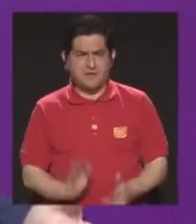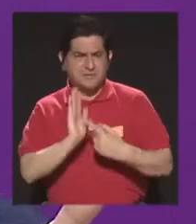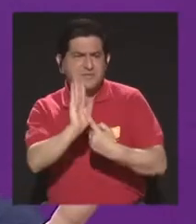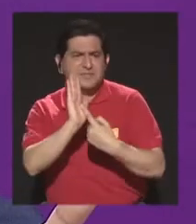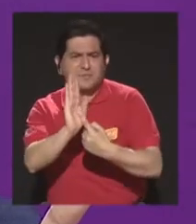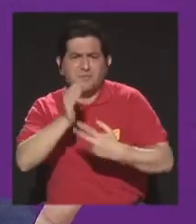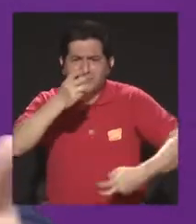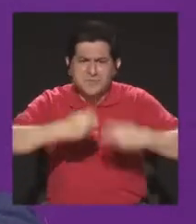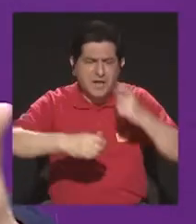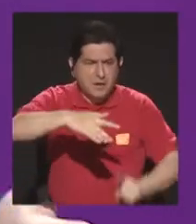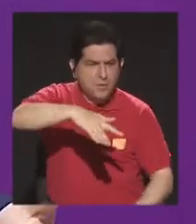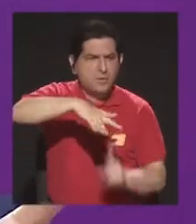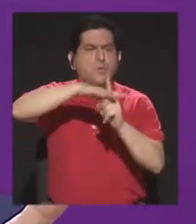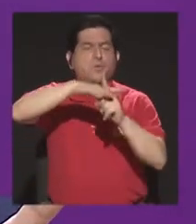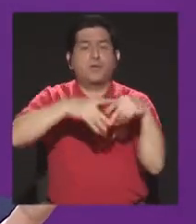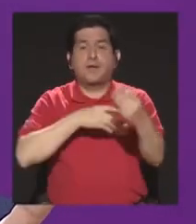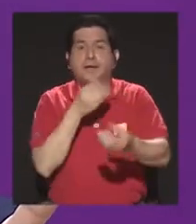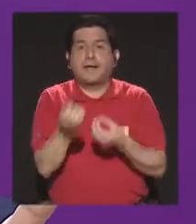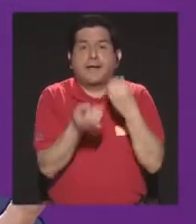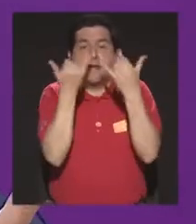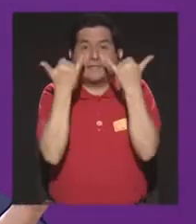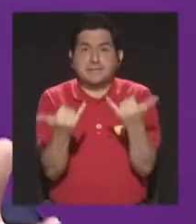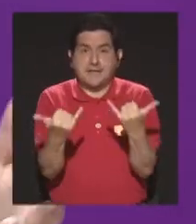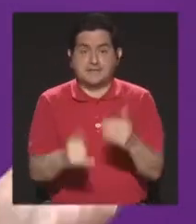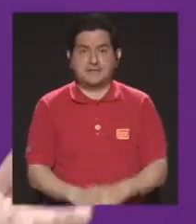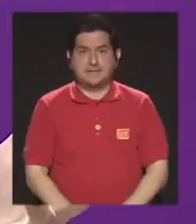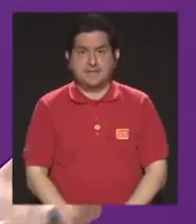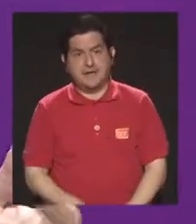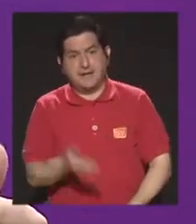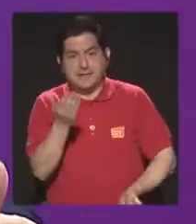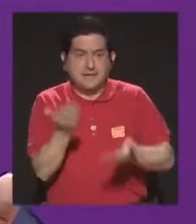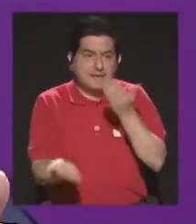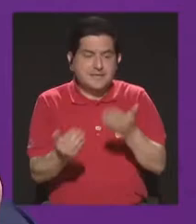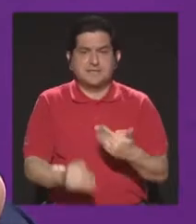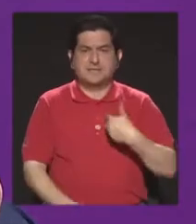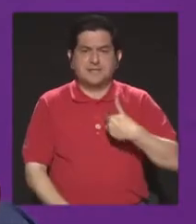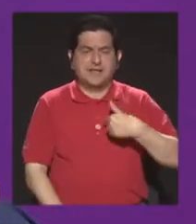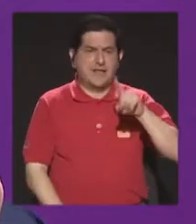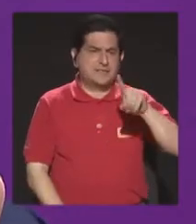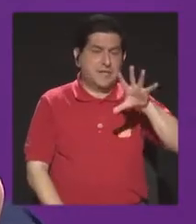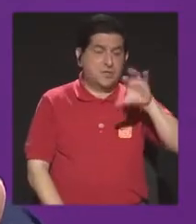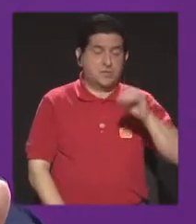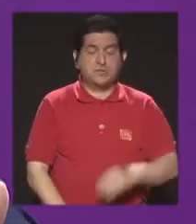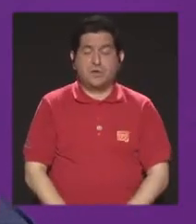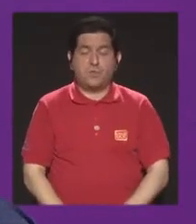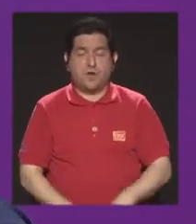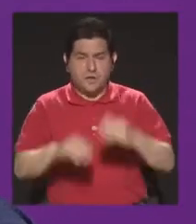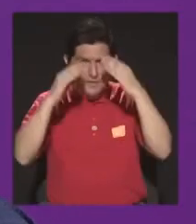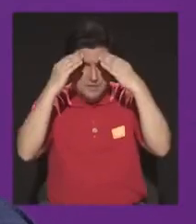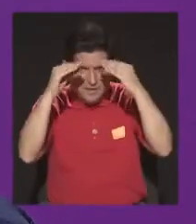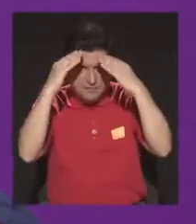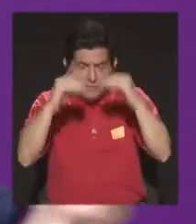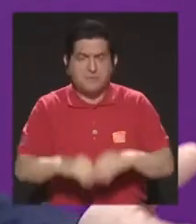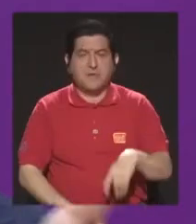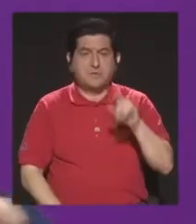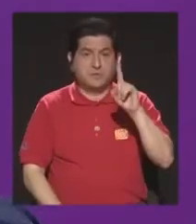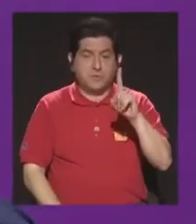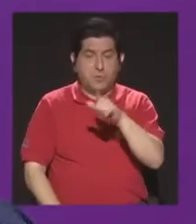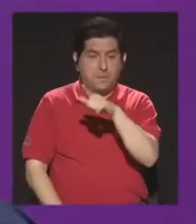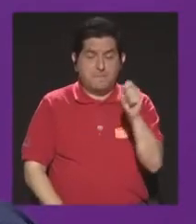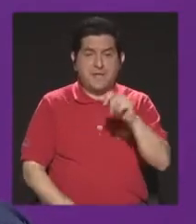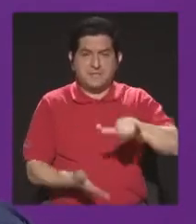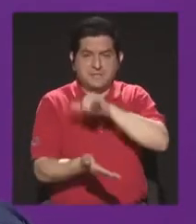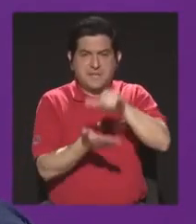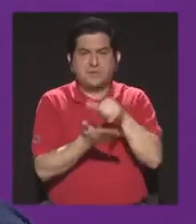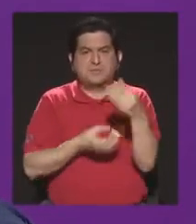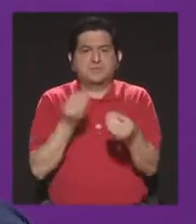visibilizar una problemática, ¿qué hacemos cuando ya vemos, oh por Dios, tenemos 150 reportes en un mes en San José? Hay un problema, ¿qué acciones tomamos